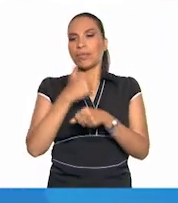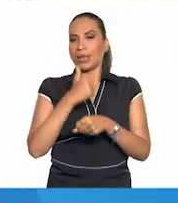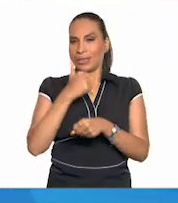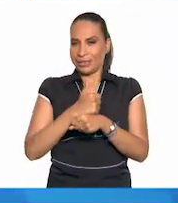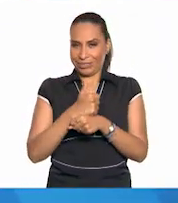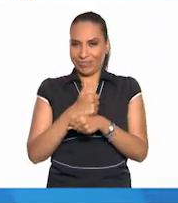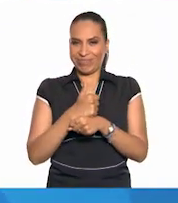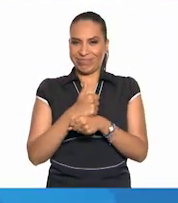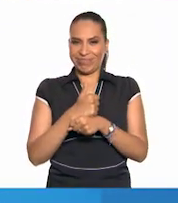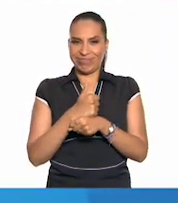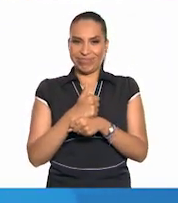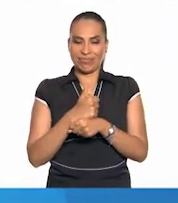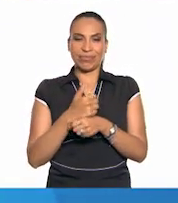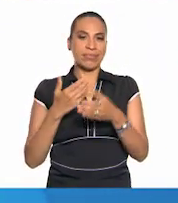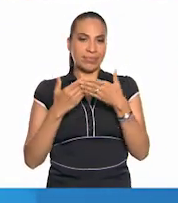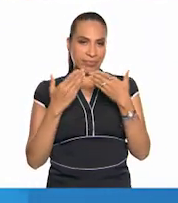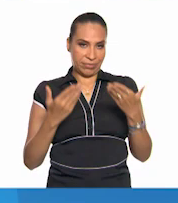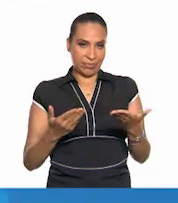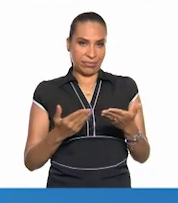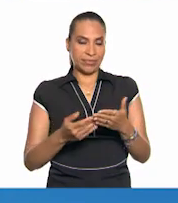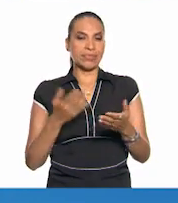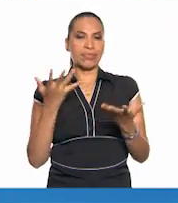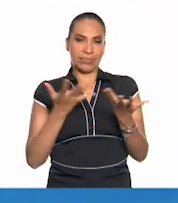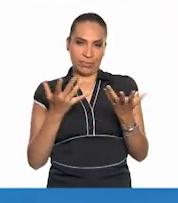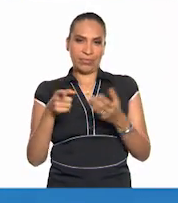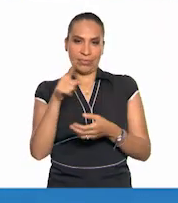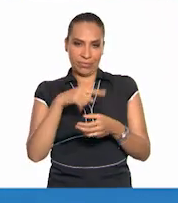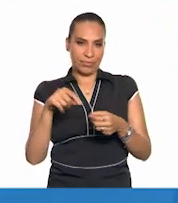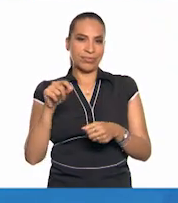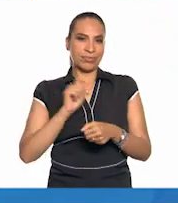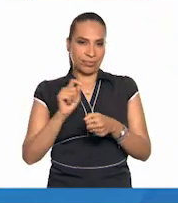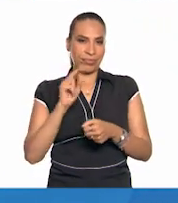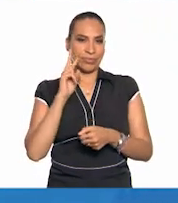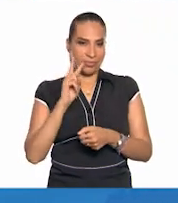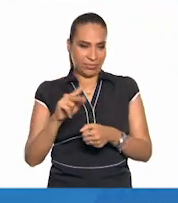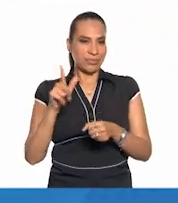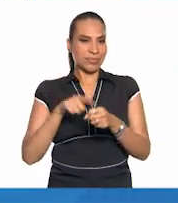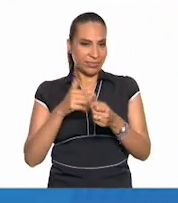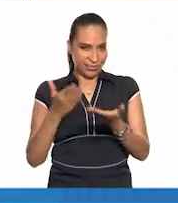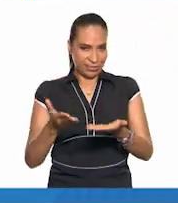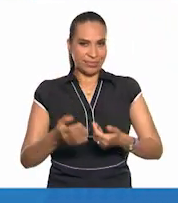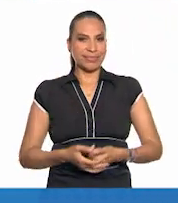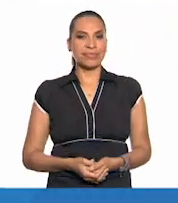abuelita. Ahora los tenemos que colorear. ¡A colorear!